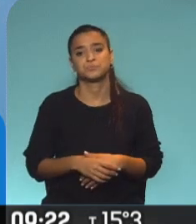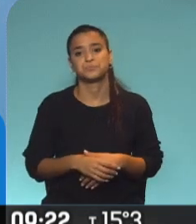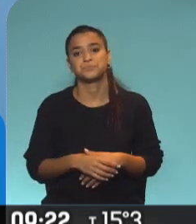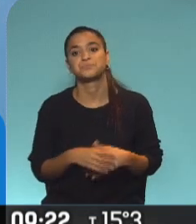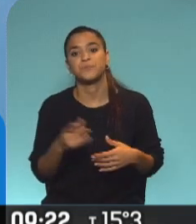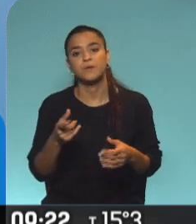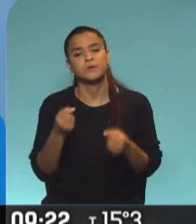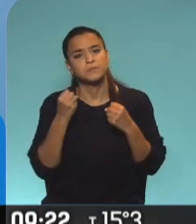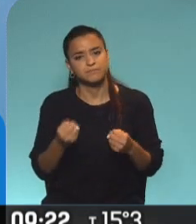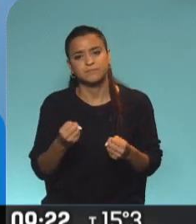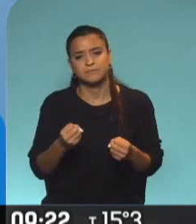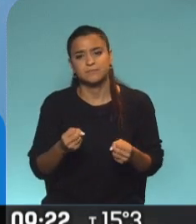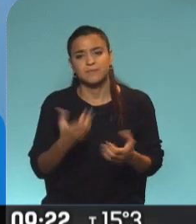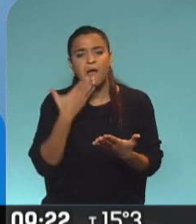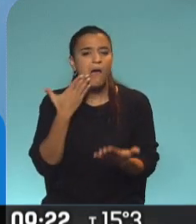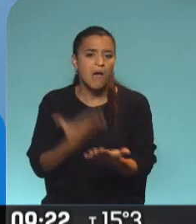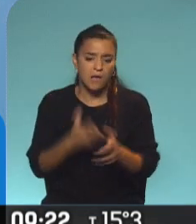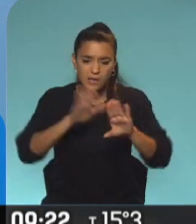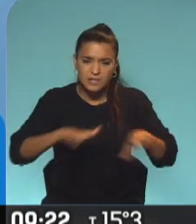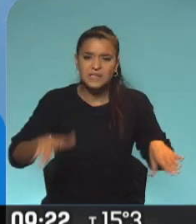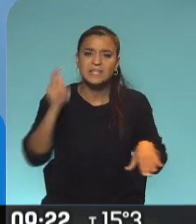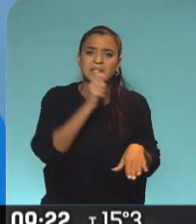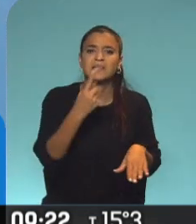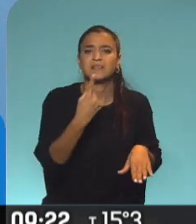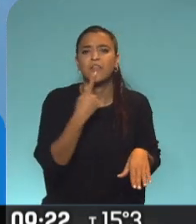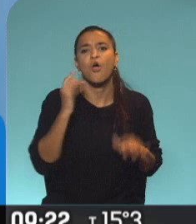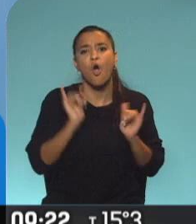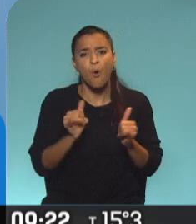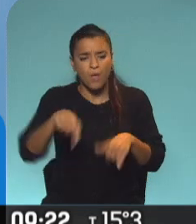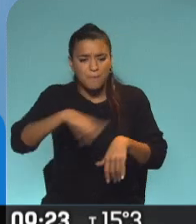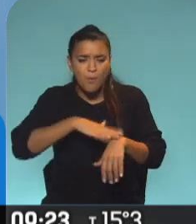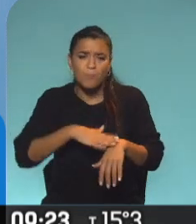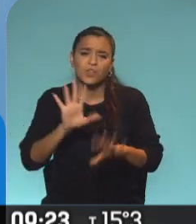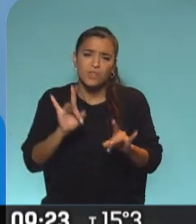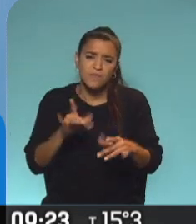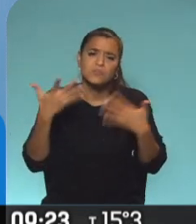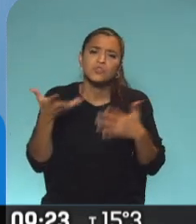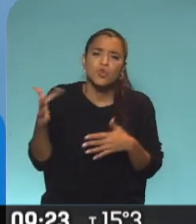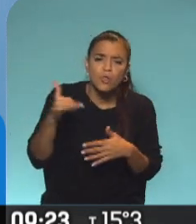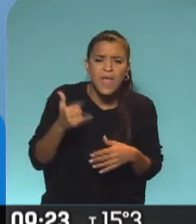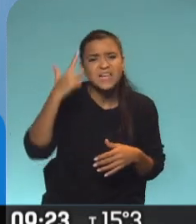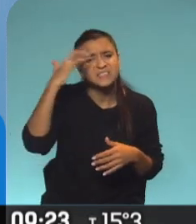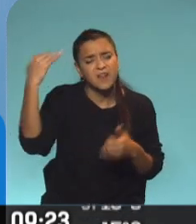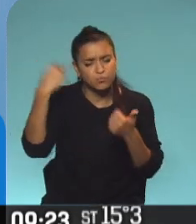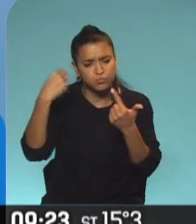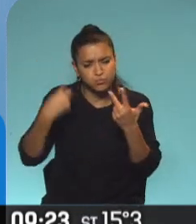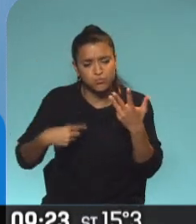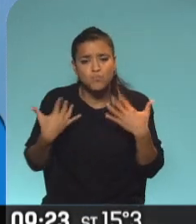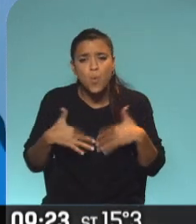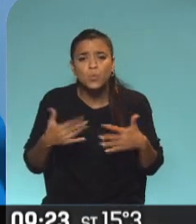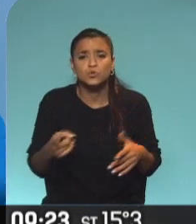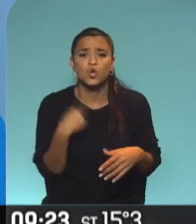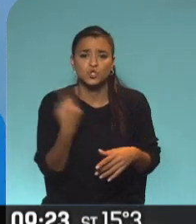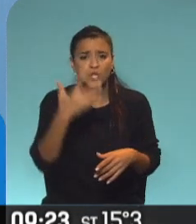tenemos una profunda admiración por nuestros niños, niñas y jóvenes, que es un tiempo difícil, que cada día pesa, que se extrañan muchas cosas. Nosotros